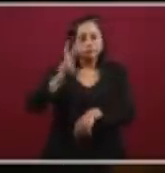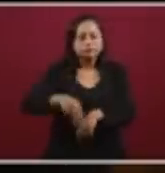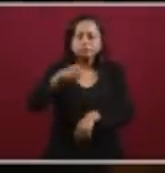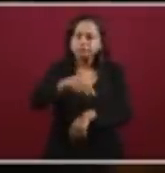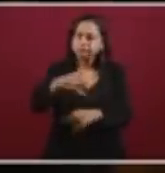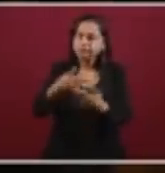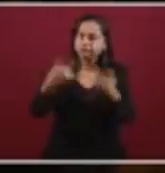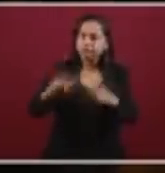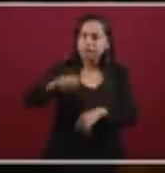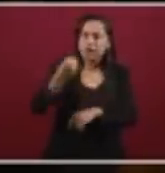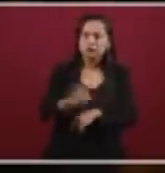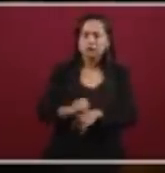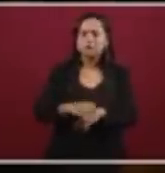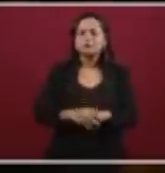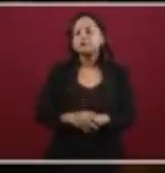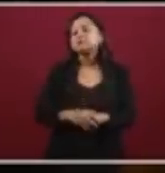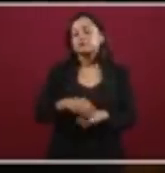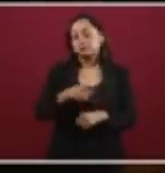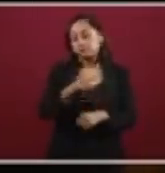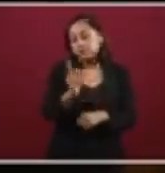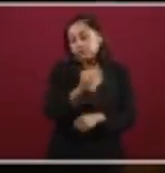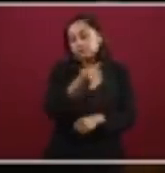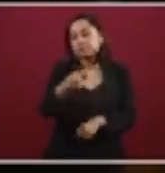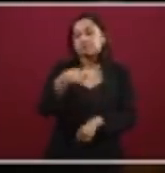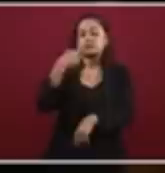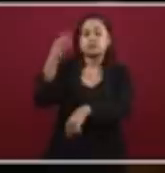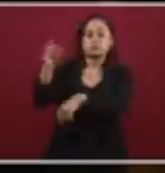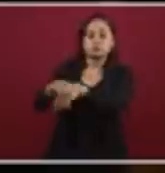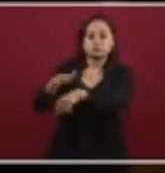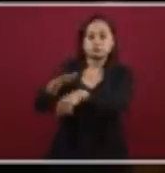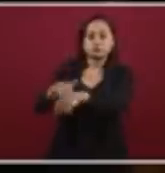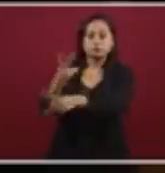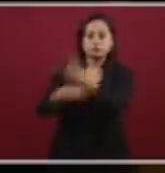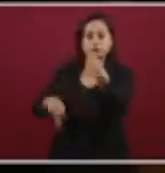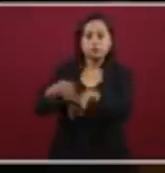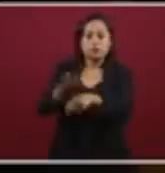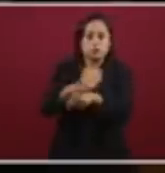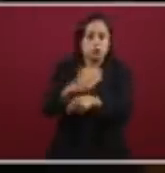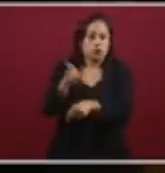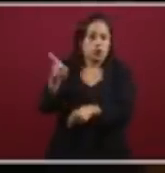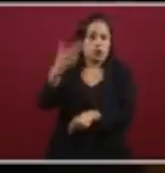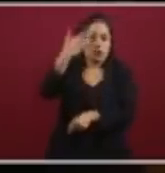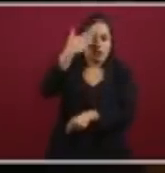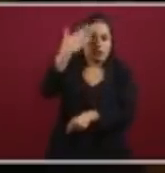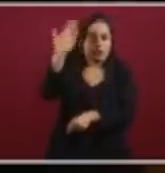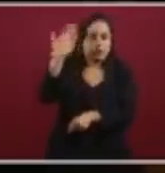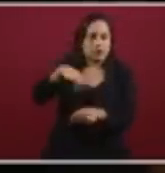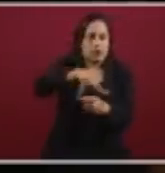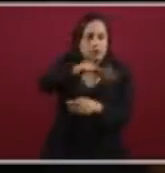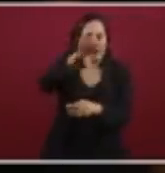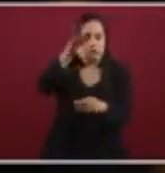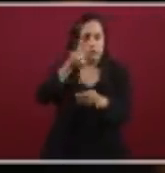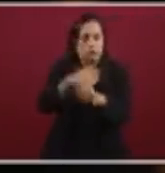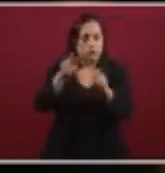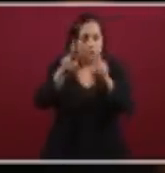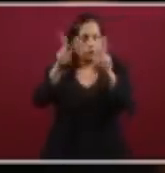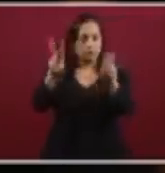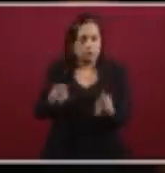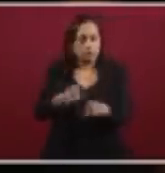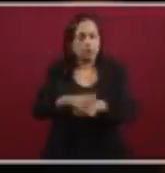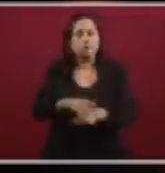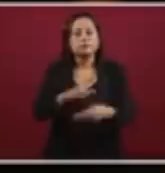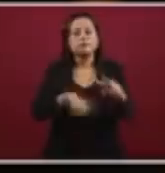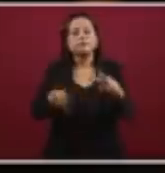pues se puede pensar que él sería el mejor informado de este tema en el sexenio pasado y por otro lado preguntarle a